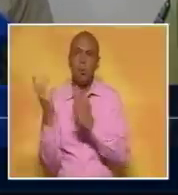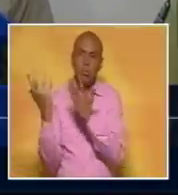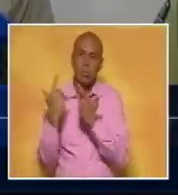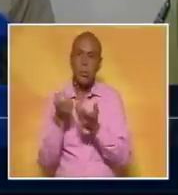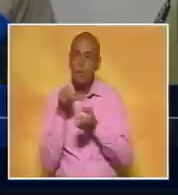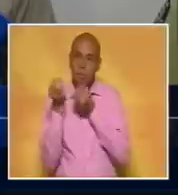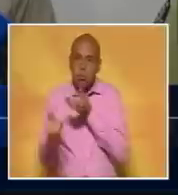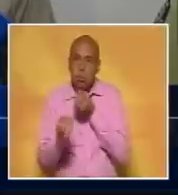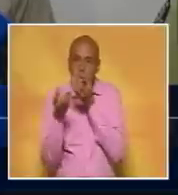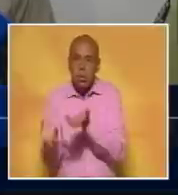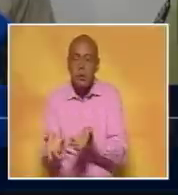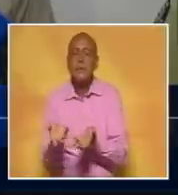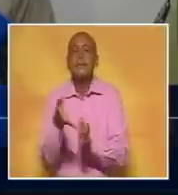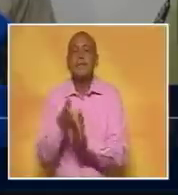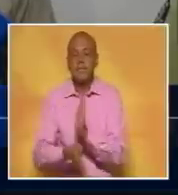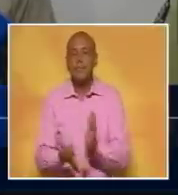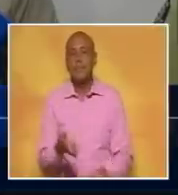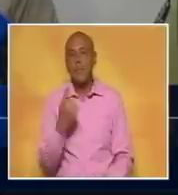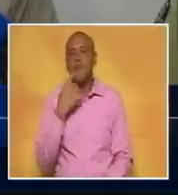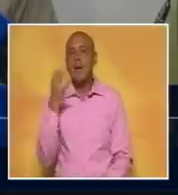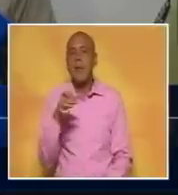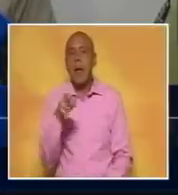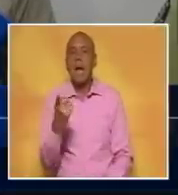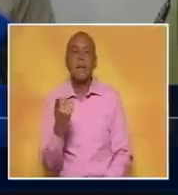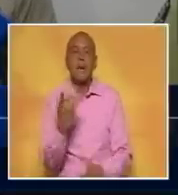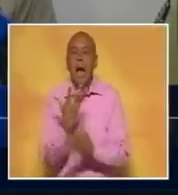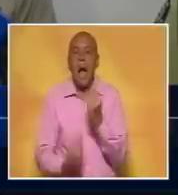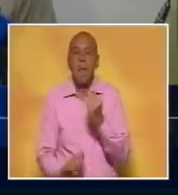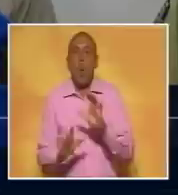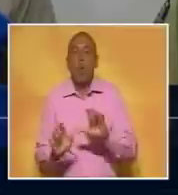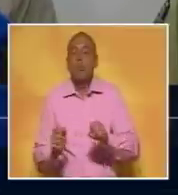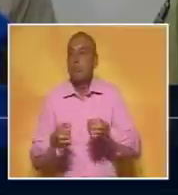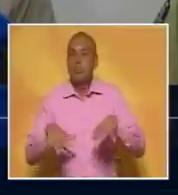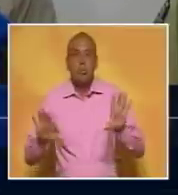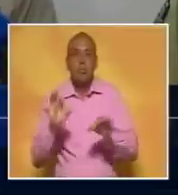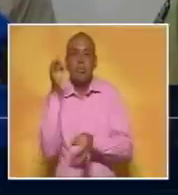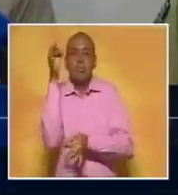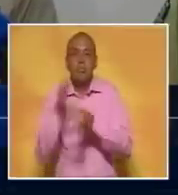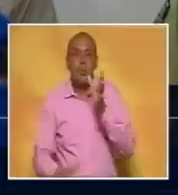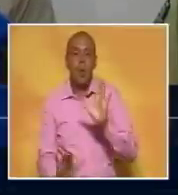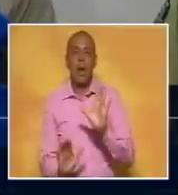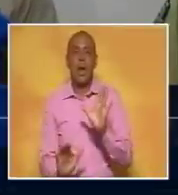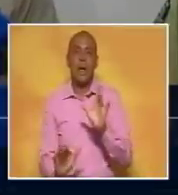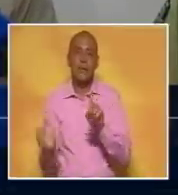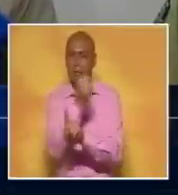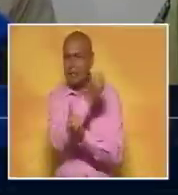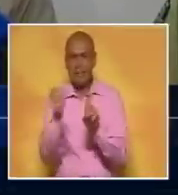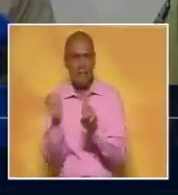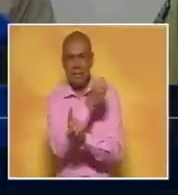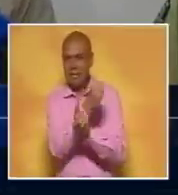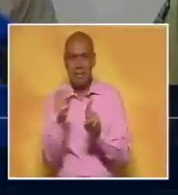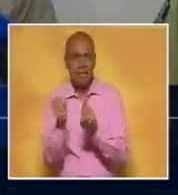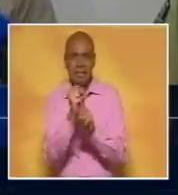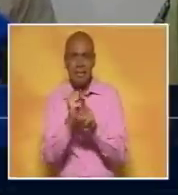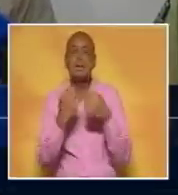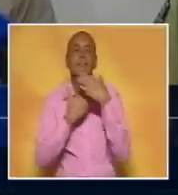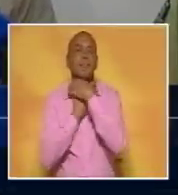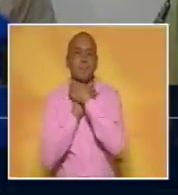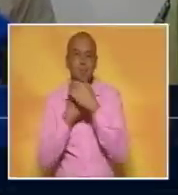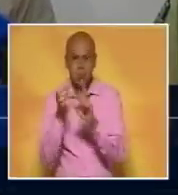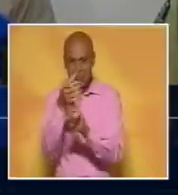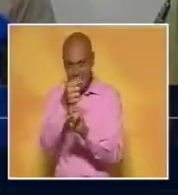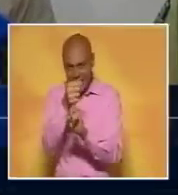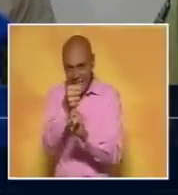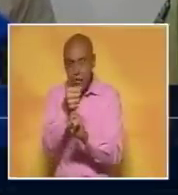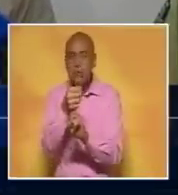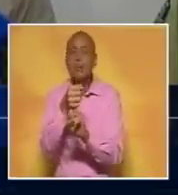que lamentablemente se le fue de las manos, según él, y que los golpes y el estrangulamiento lo que generó